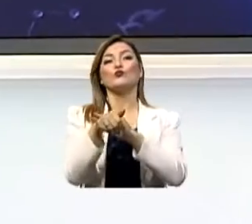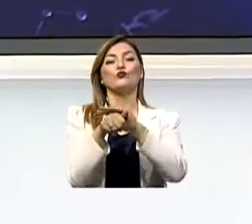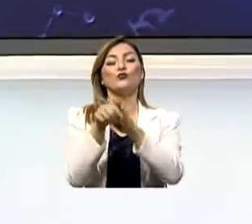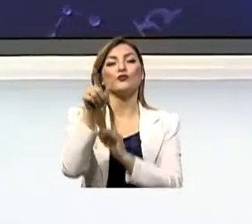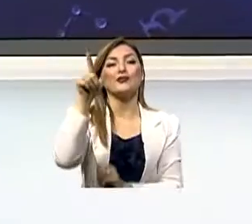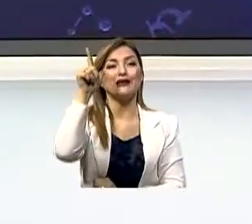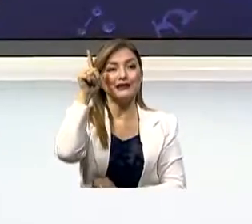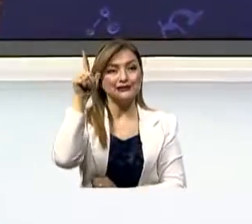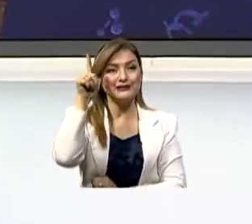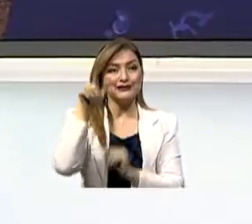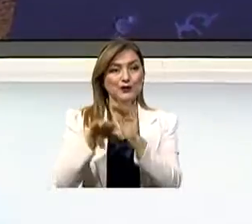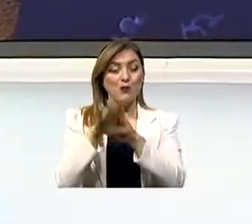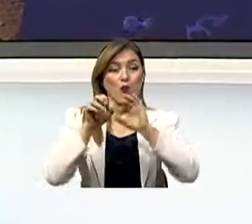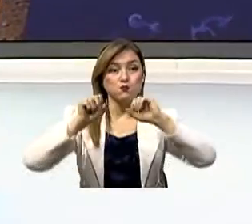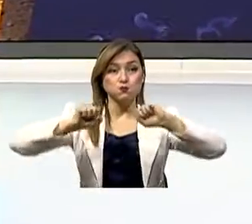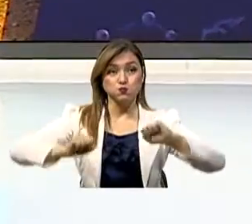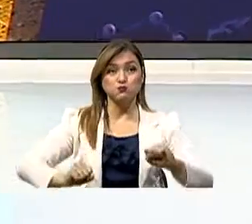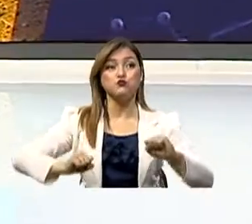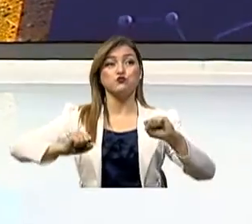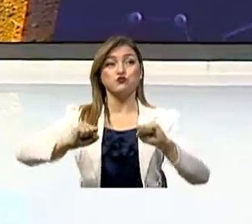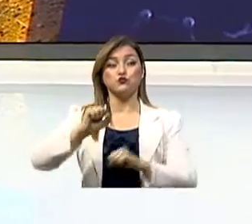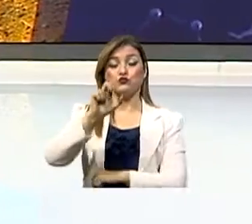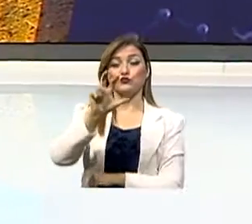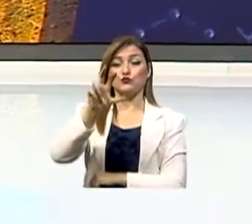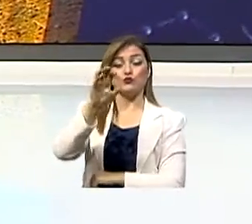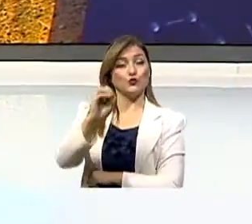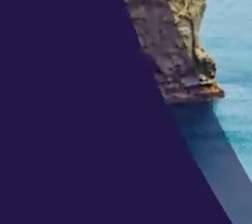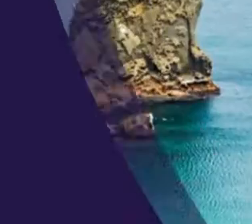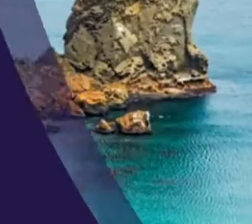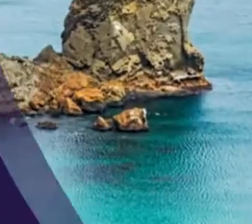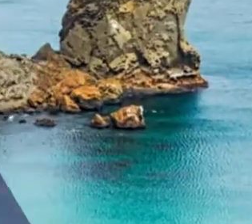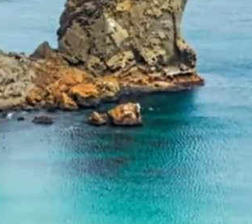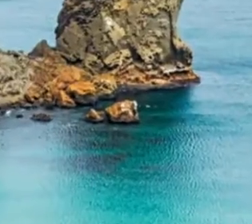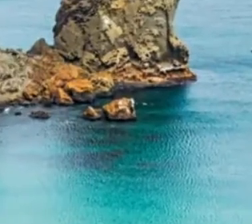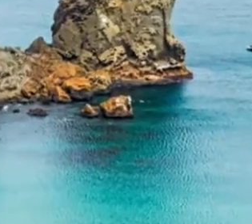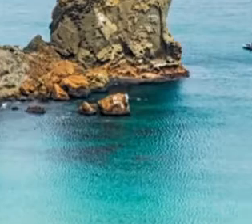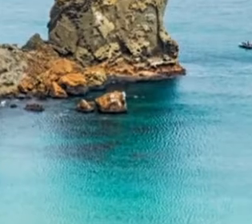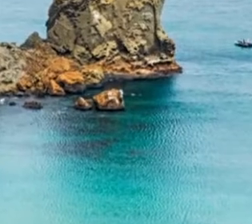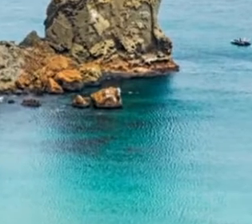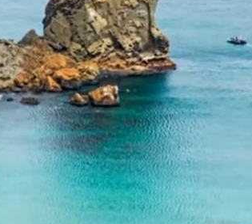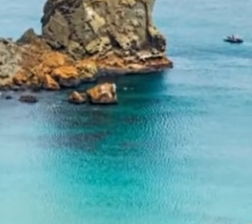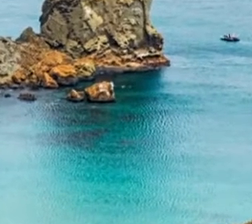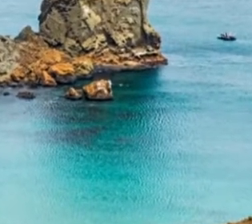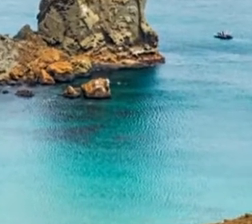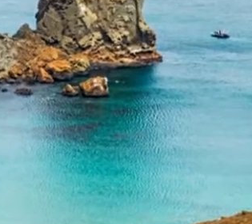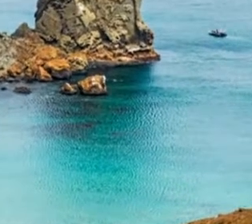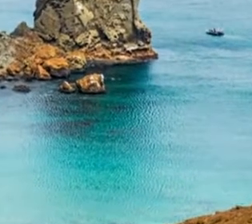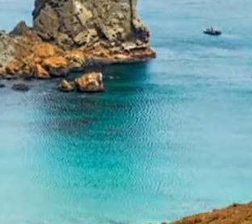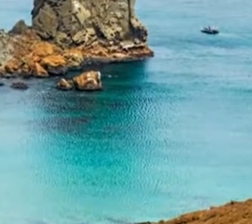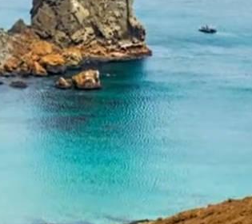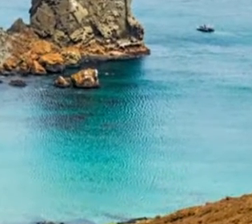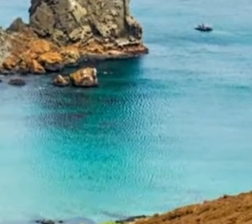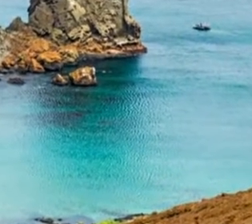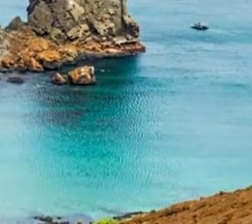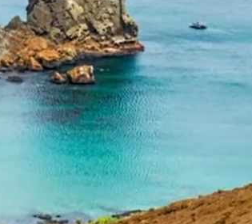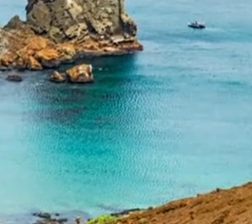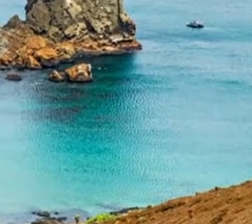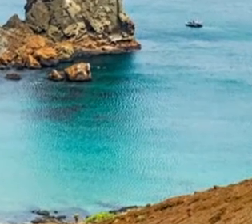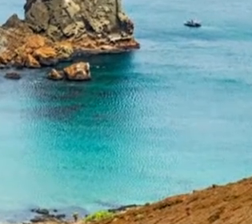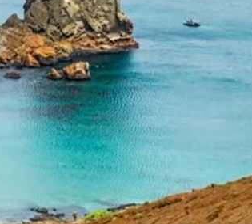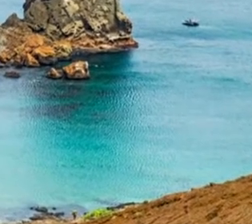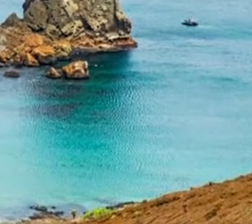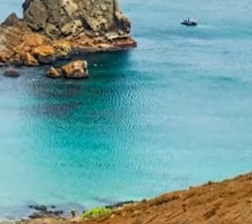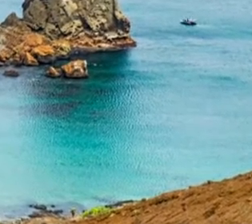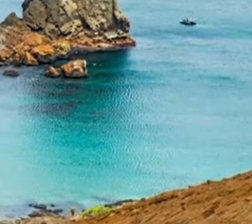la tasa de obesidad con un 30 por ciento en todo el ecuador y un 27.2 por ciento de sobrepeso seguramente hay